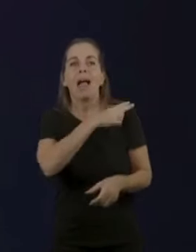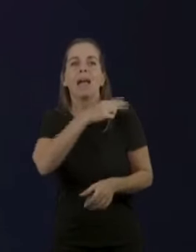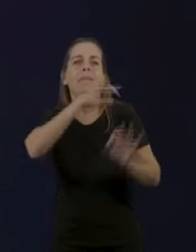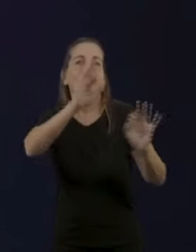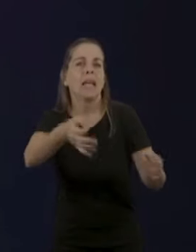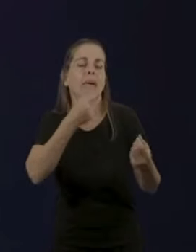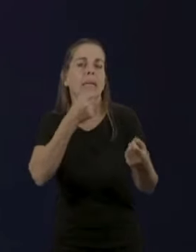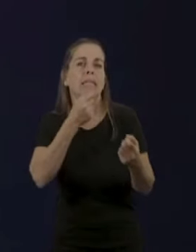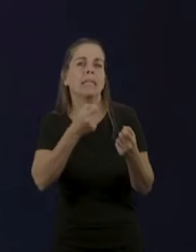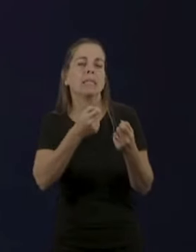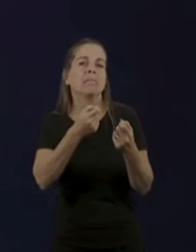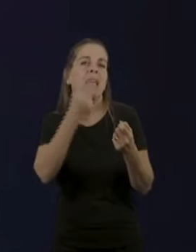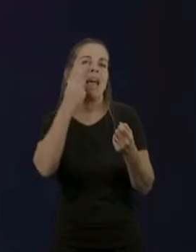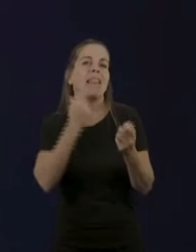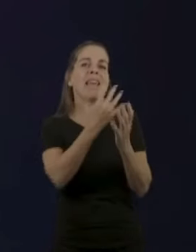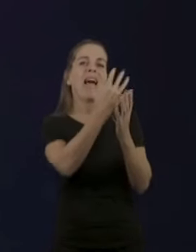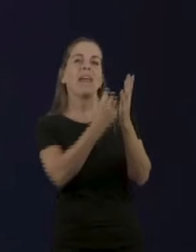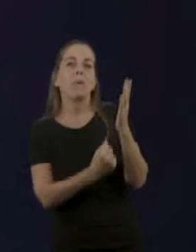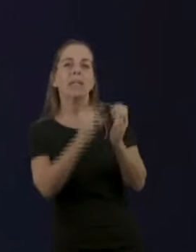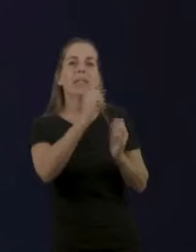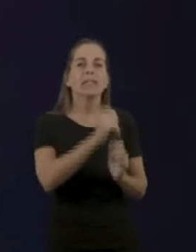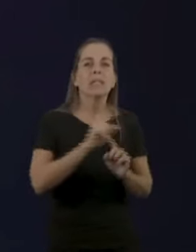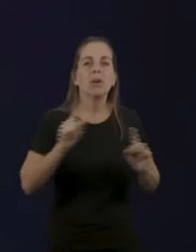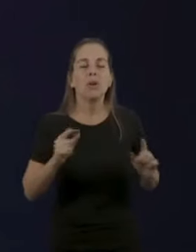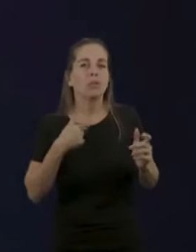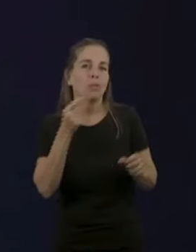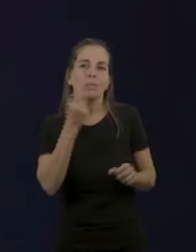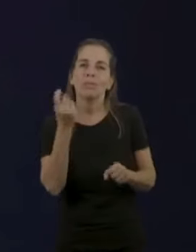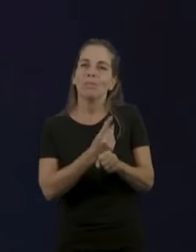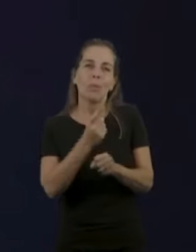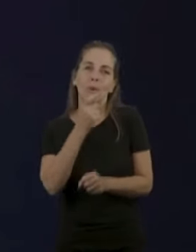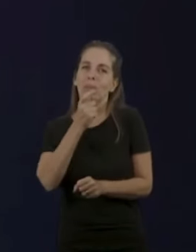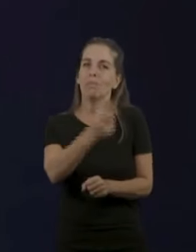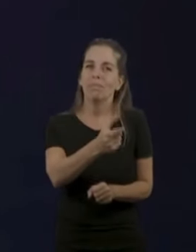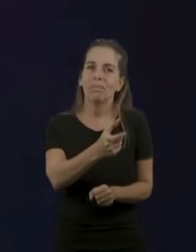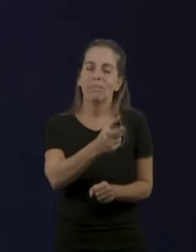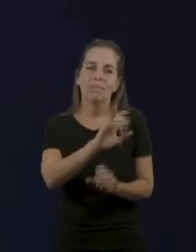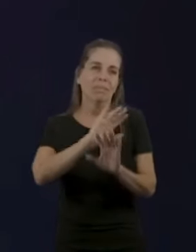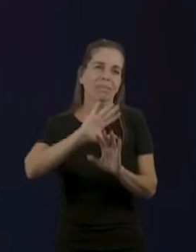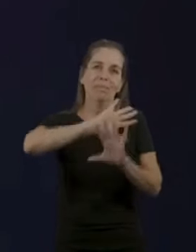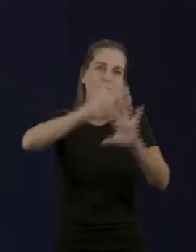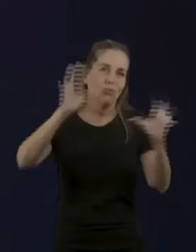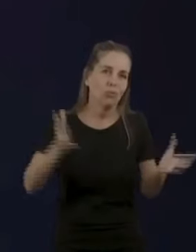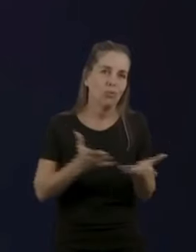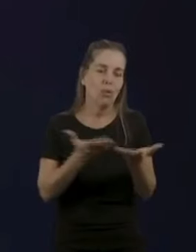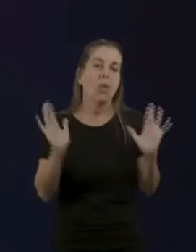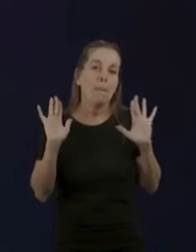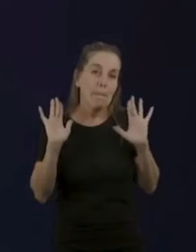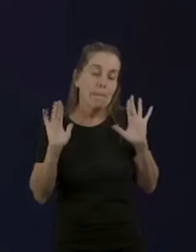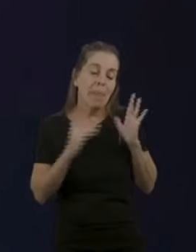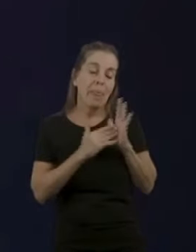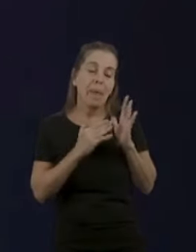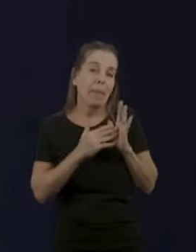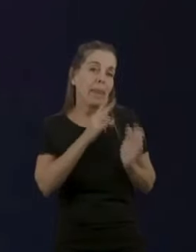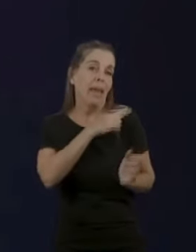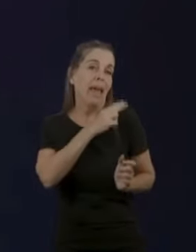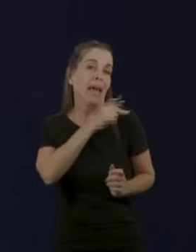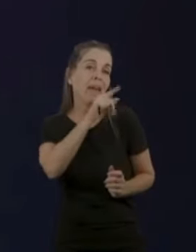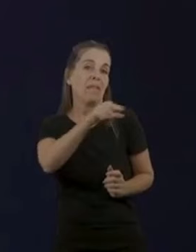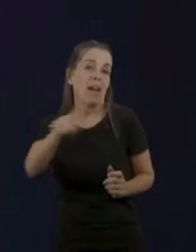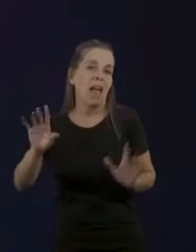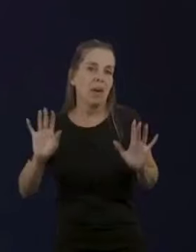no te lo puedo contestar de manera genérica porque no existe una respuesta genérica para eso eh Por supuesto que eh Siempre